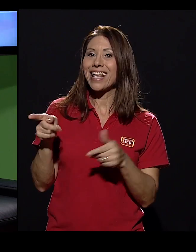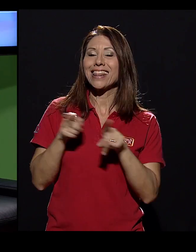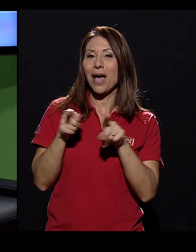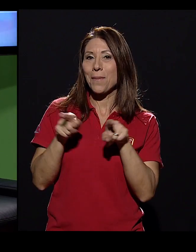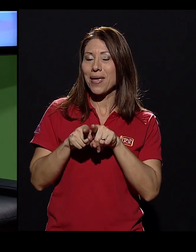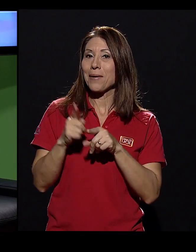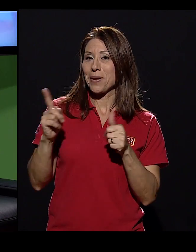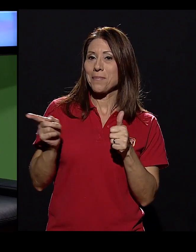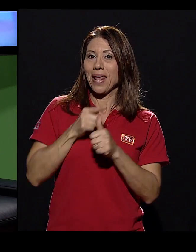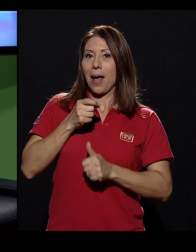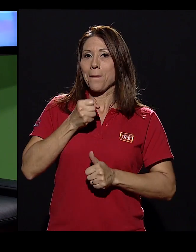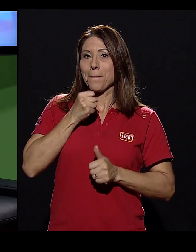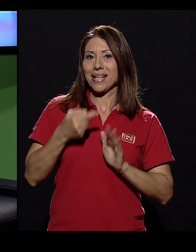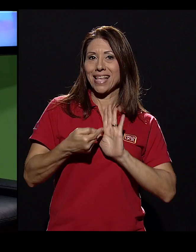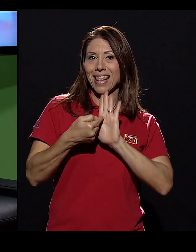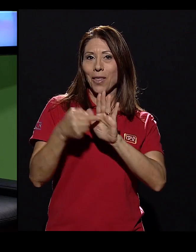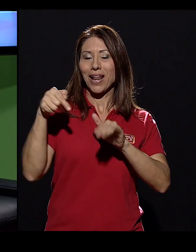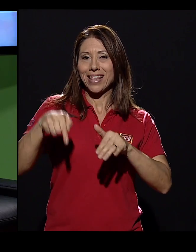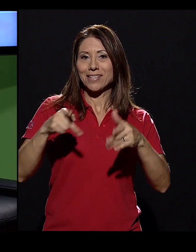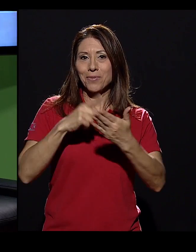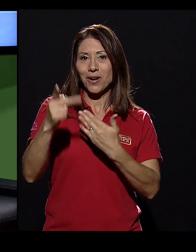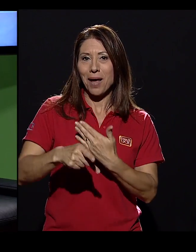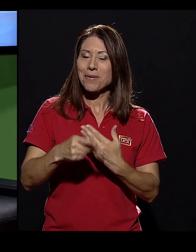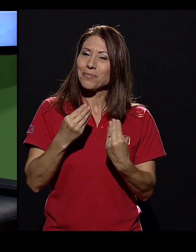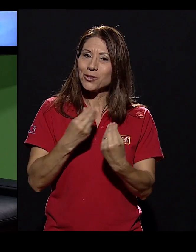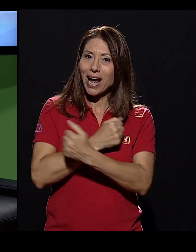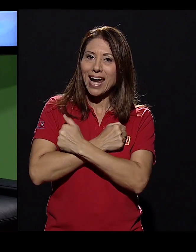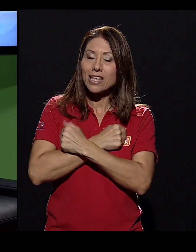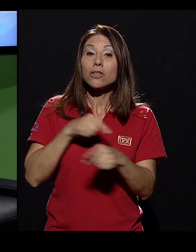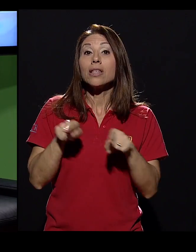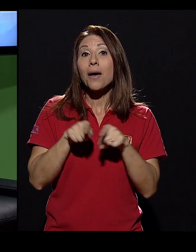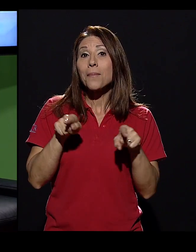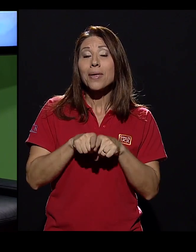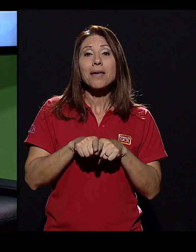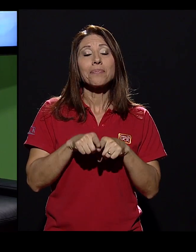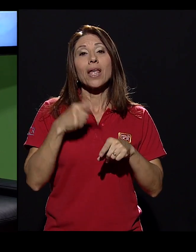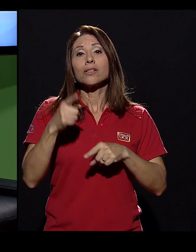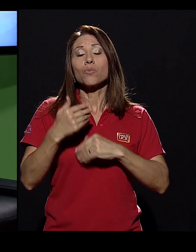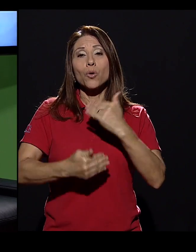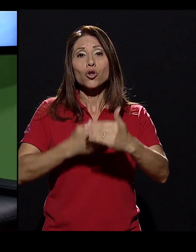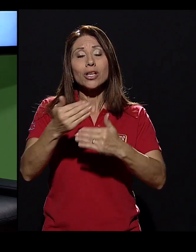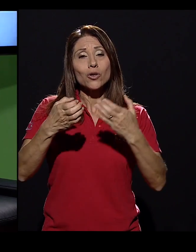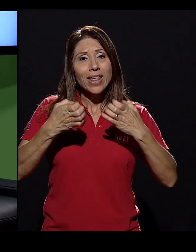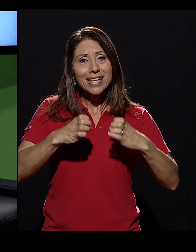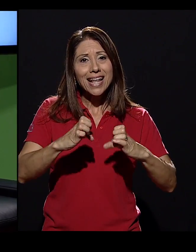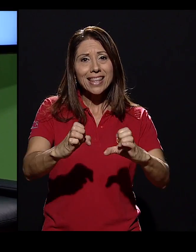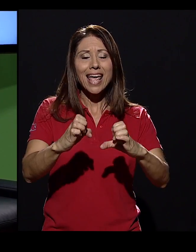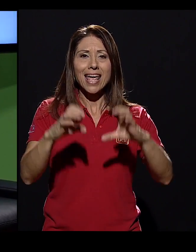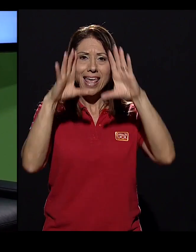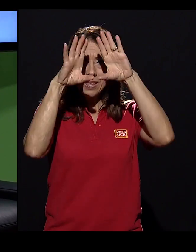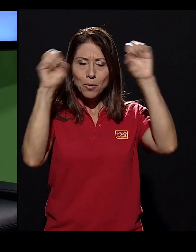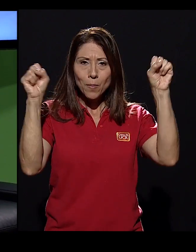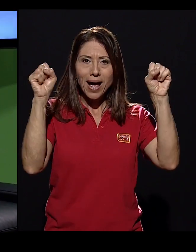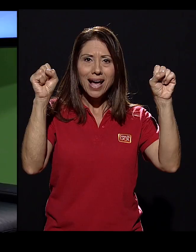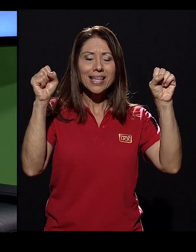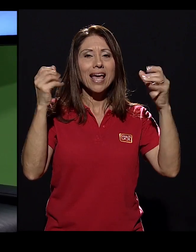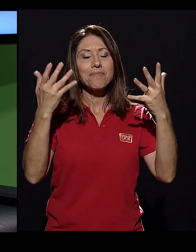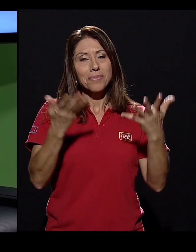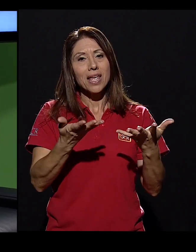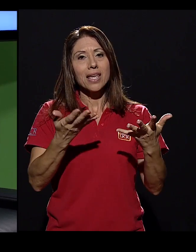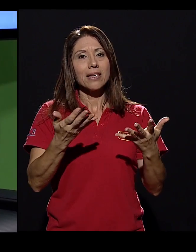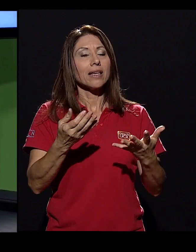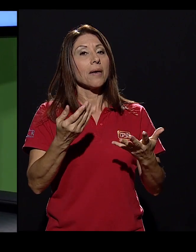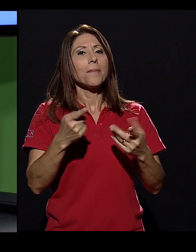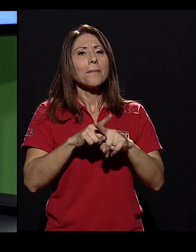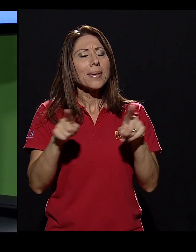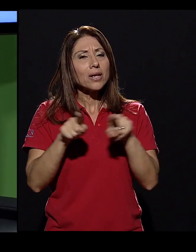muy cierto, bien. tenemos mucho cariño y que de verdad también es un proceso de estrategia, ¿verdad? De diplomacia, Eso por